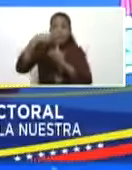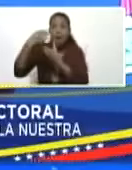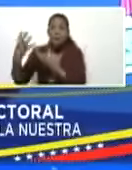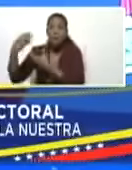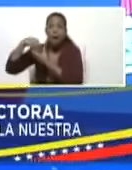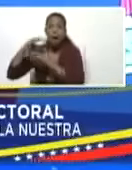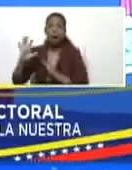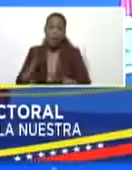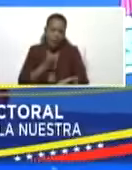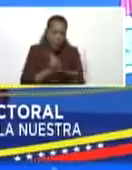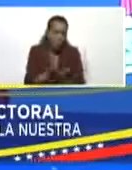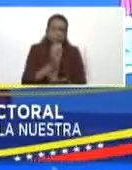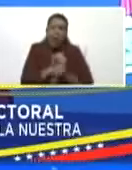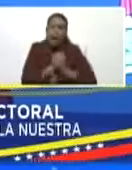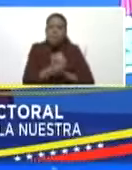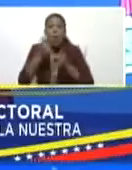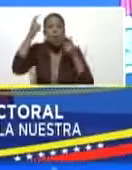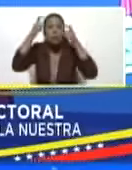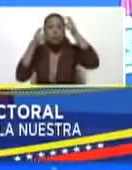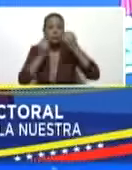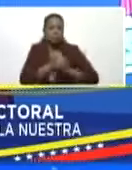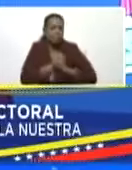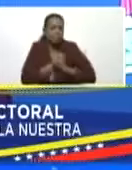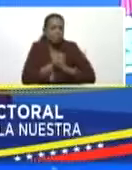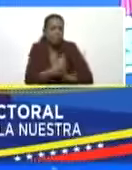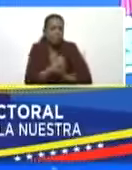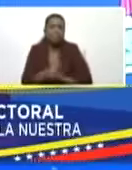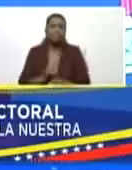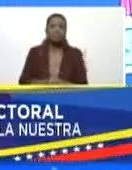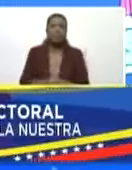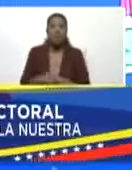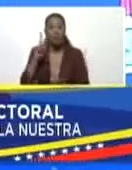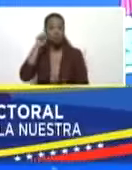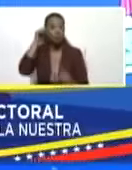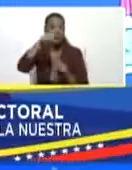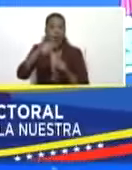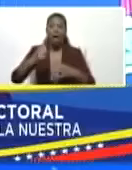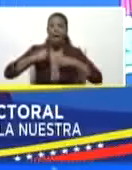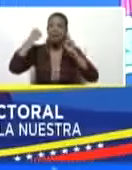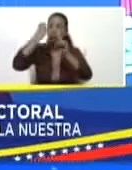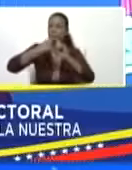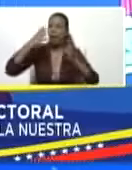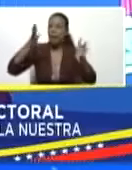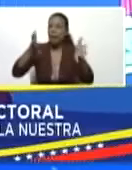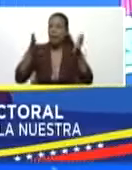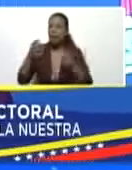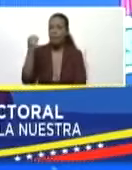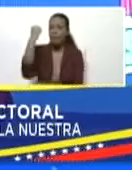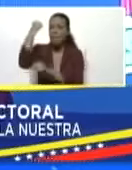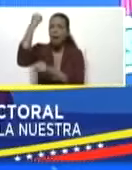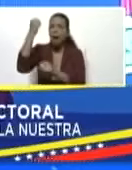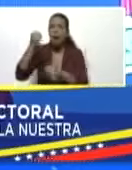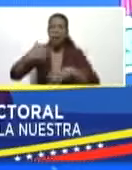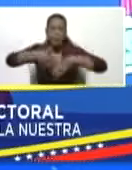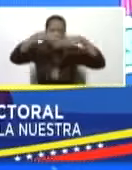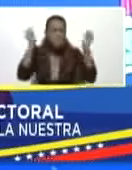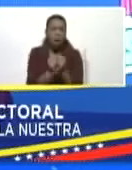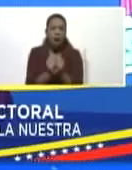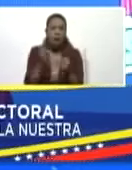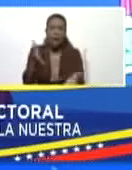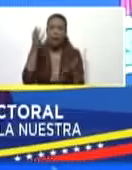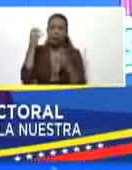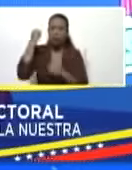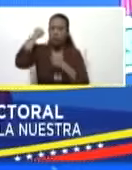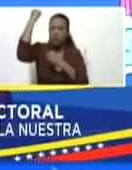en lealtad y en amor a Chávez y en función de las victorias de estas batallas y de